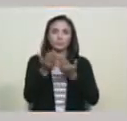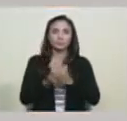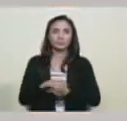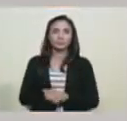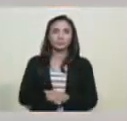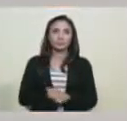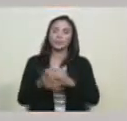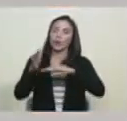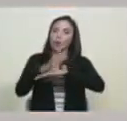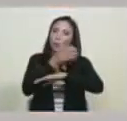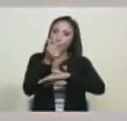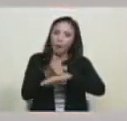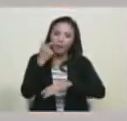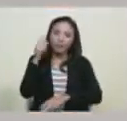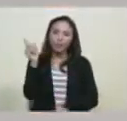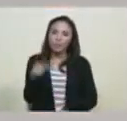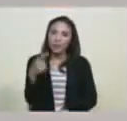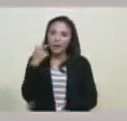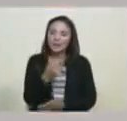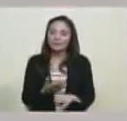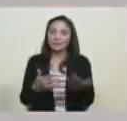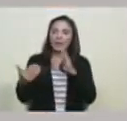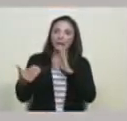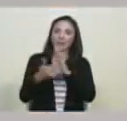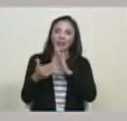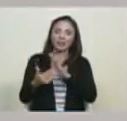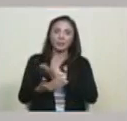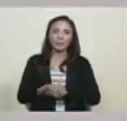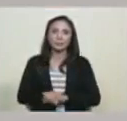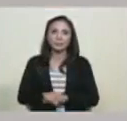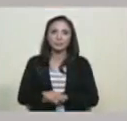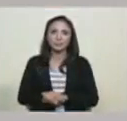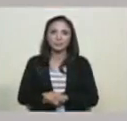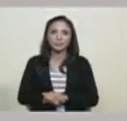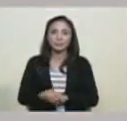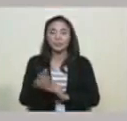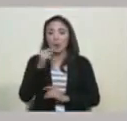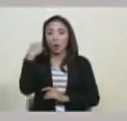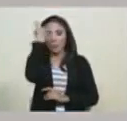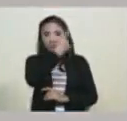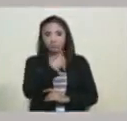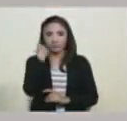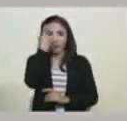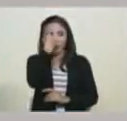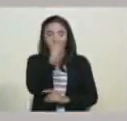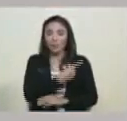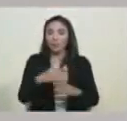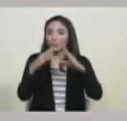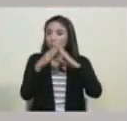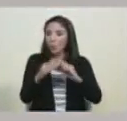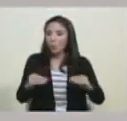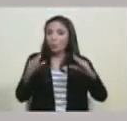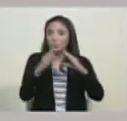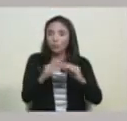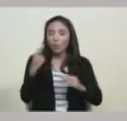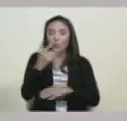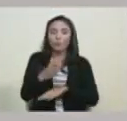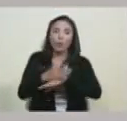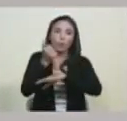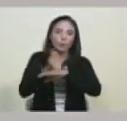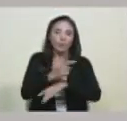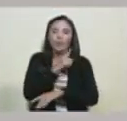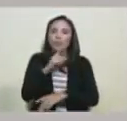terrorista, Gilbert Alberto Escalona Torrealba, totalmente reconocido por todos los